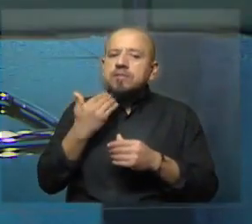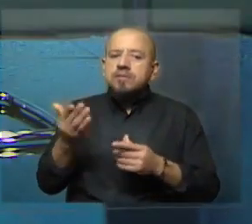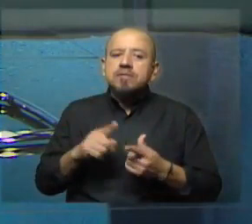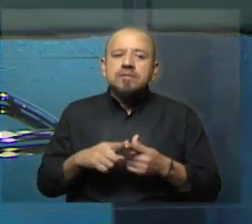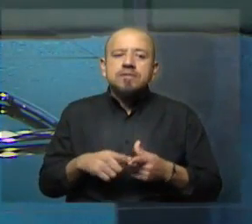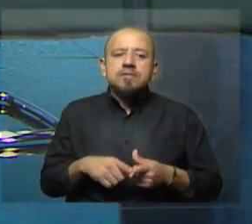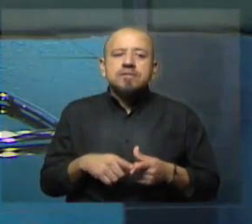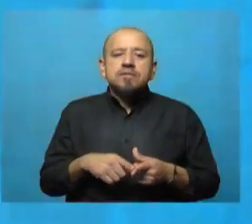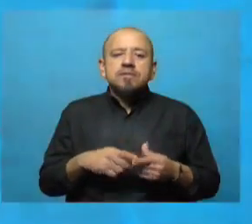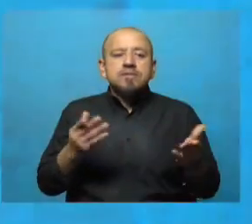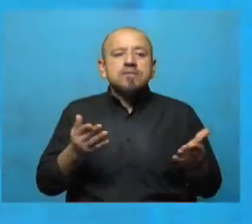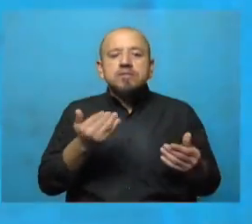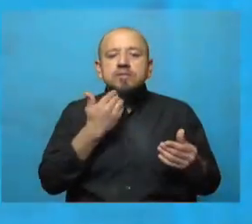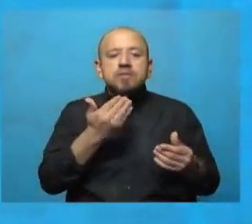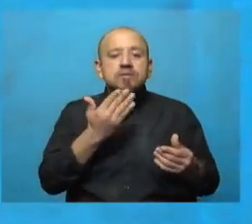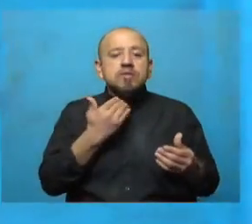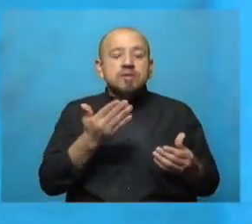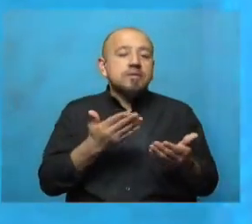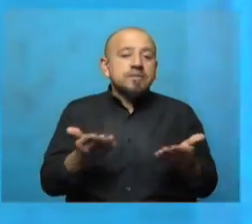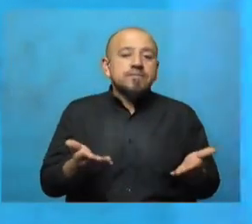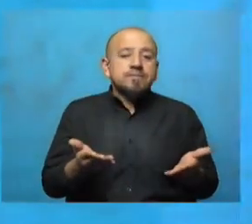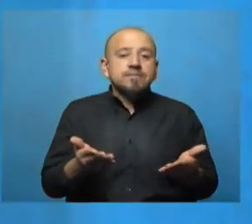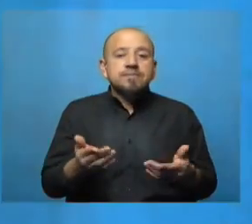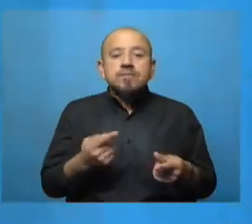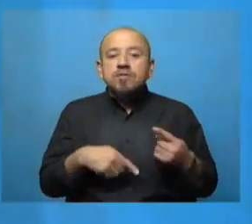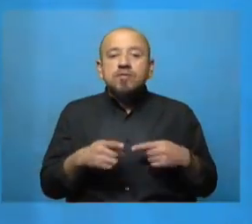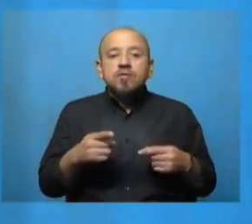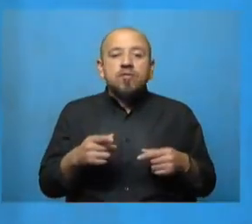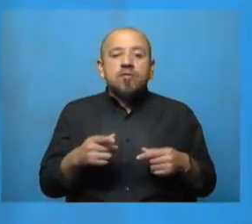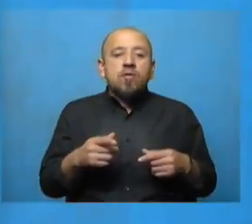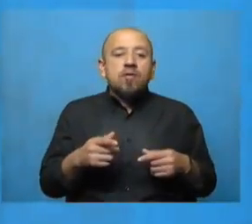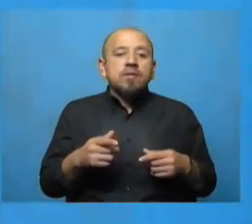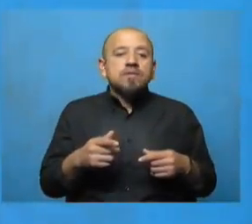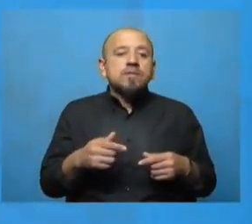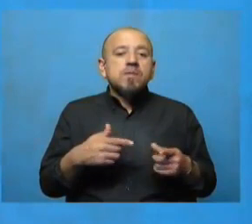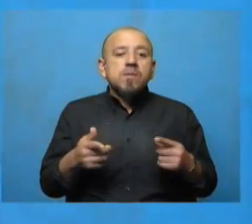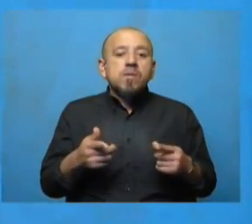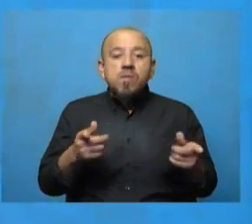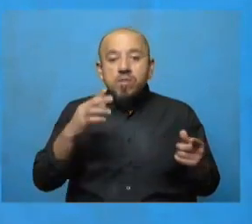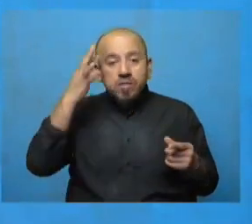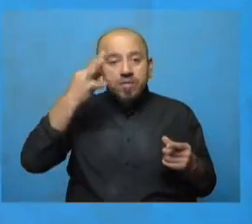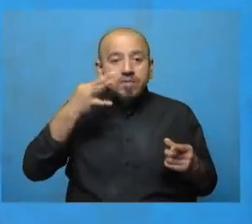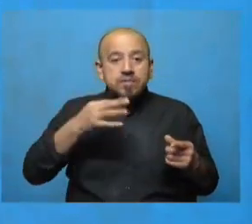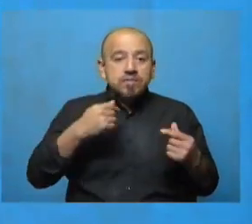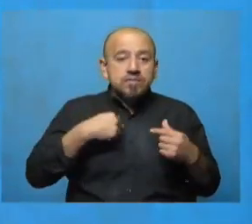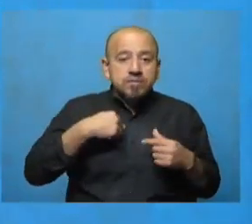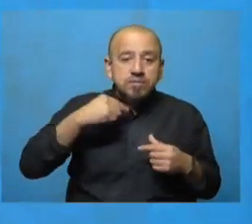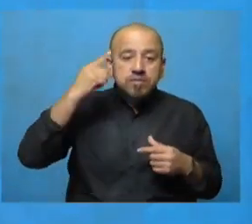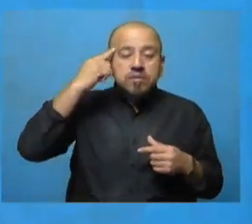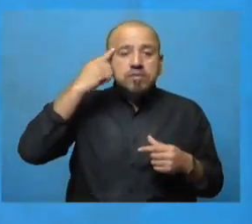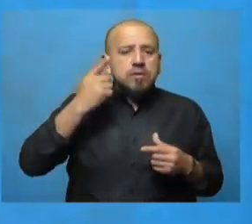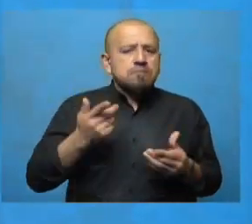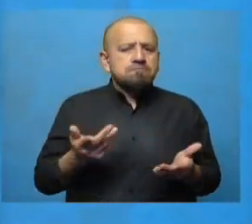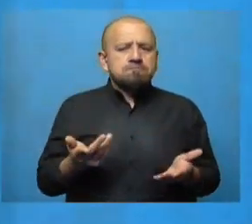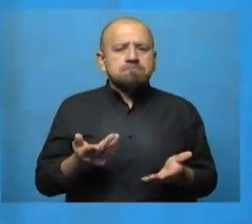pero terminan siendo porque viste que después termina cantando El single la idea no en realidad si lo tengo que pensar mucho